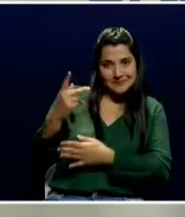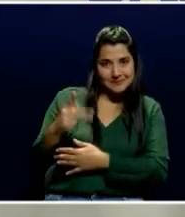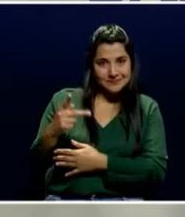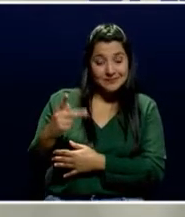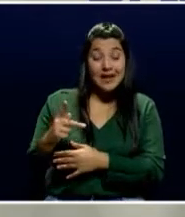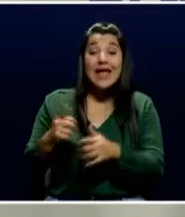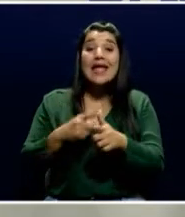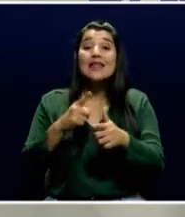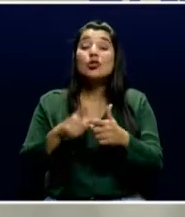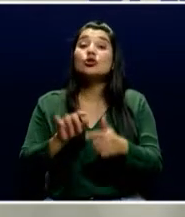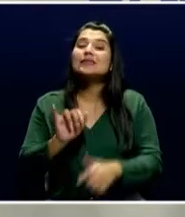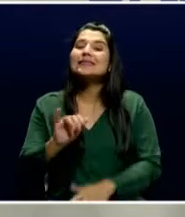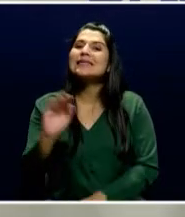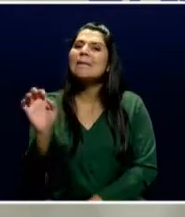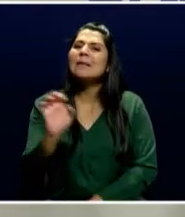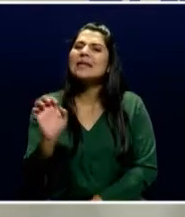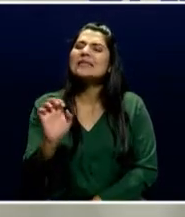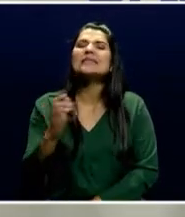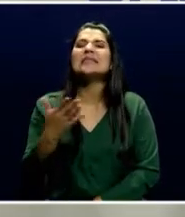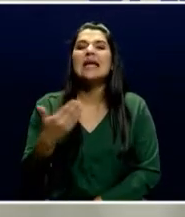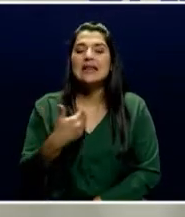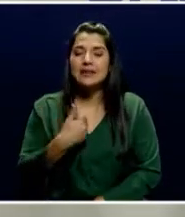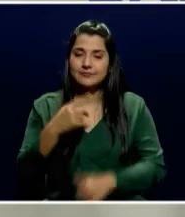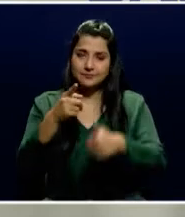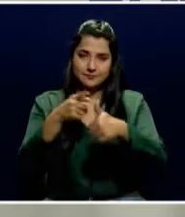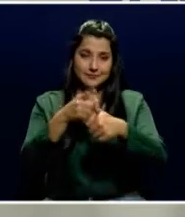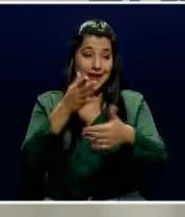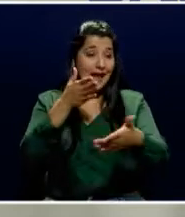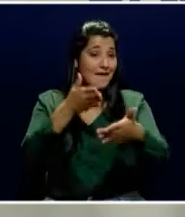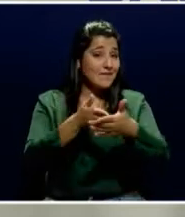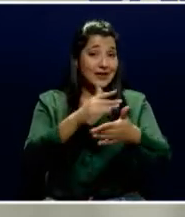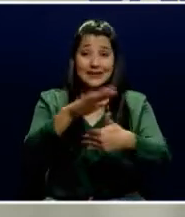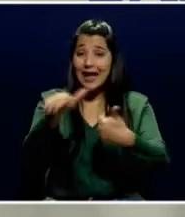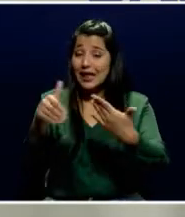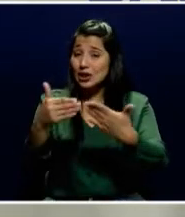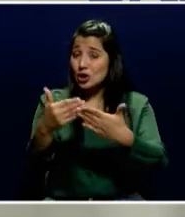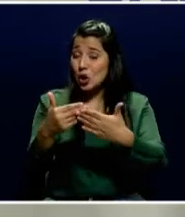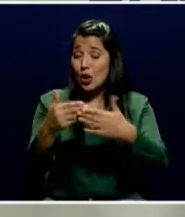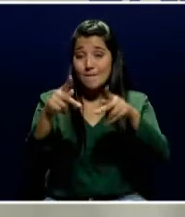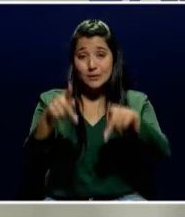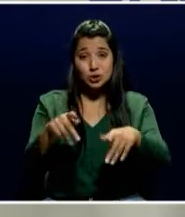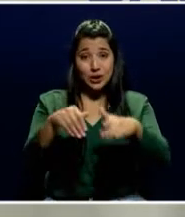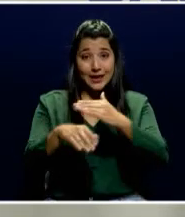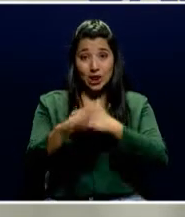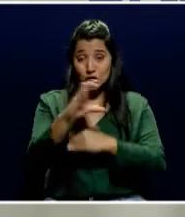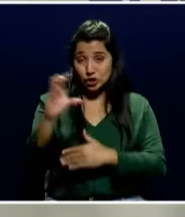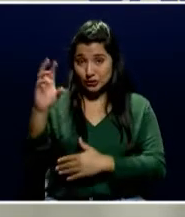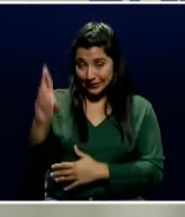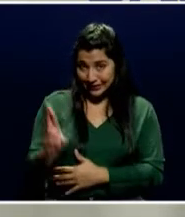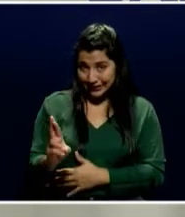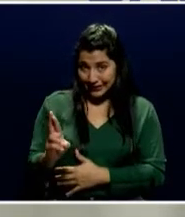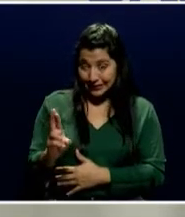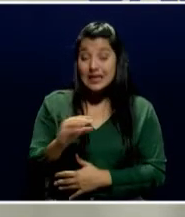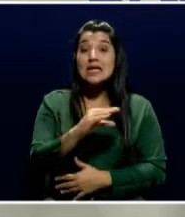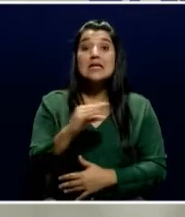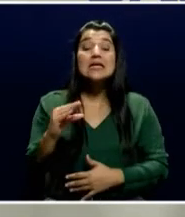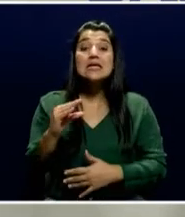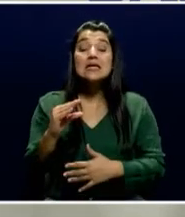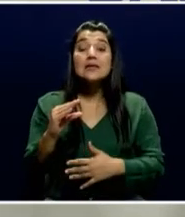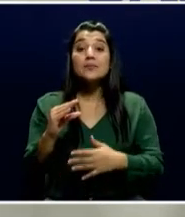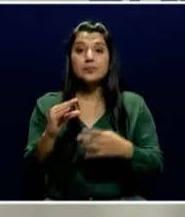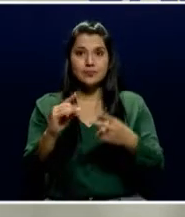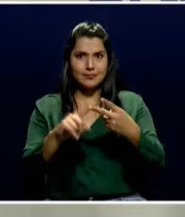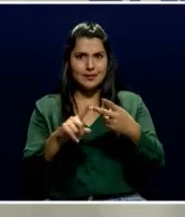emergencia es que, uno, nos afecta a toda la población costarricense, y en realidad debemos ir más allá,